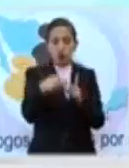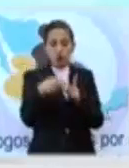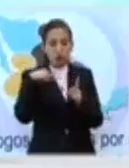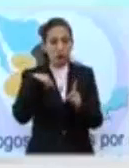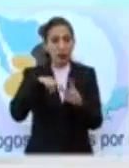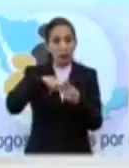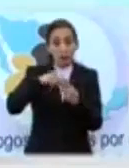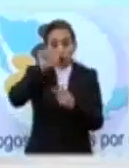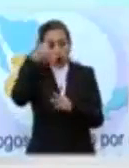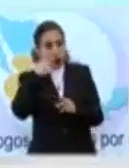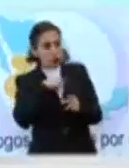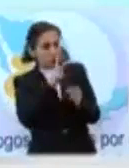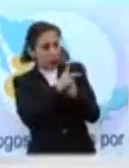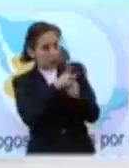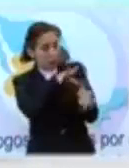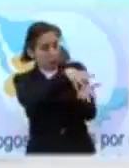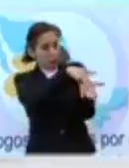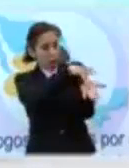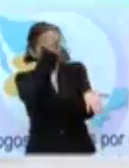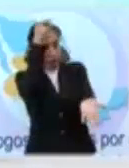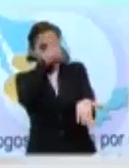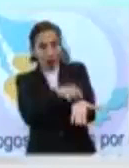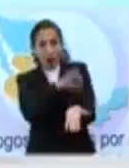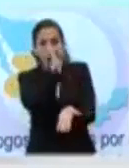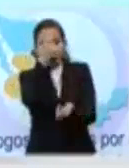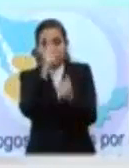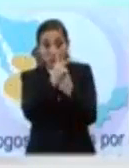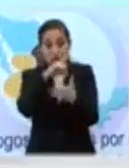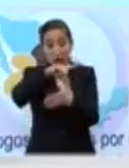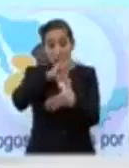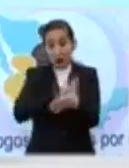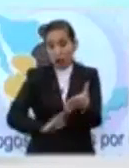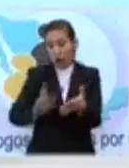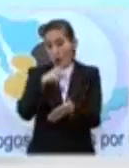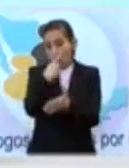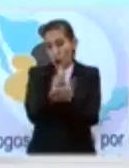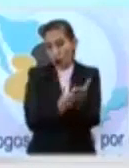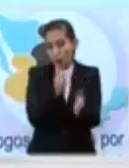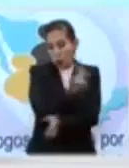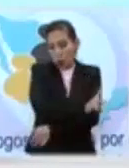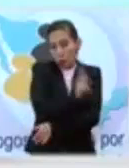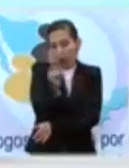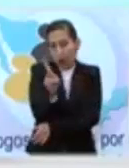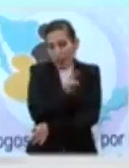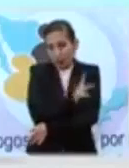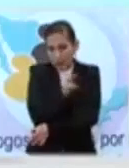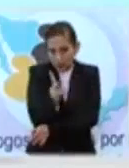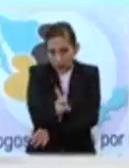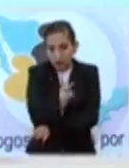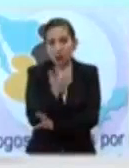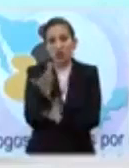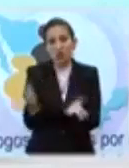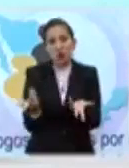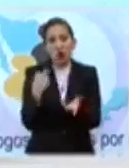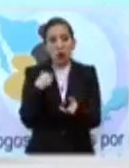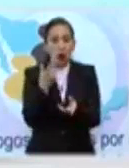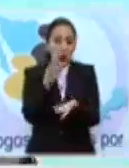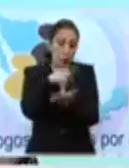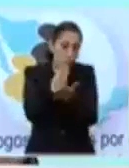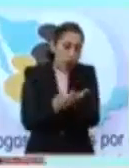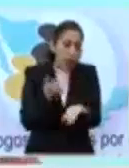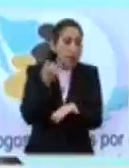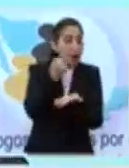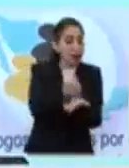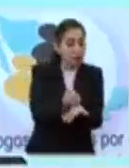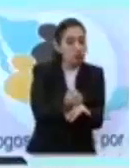adoptar otros países. Hoy prácticamente todos los países de América Latina tienen un programa similar de transferencias condicionadas, programas que